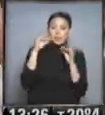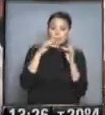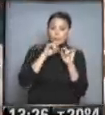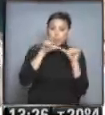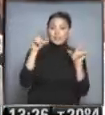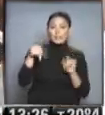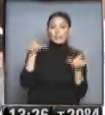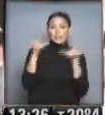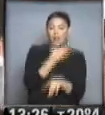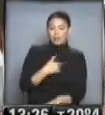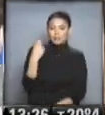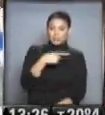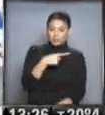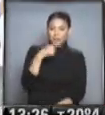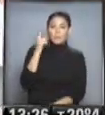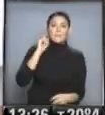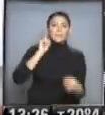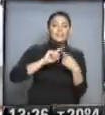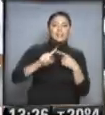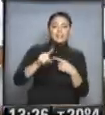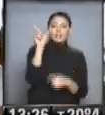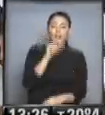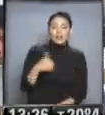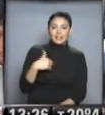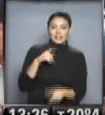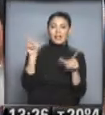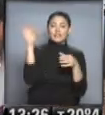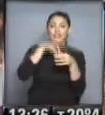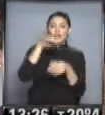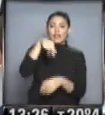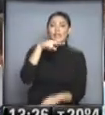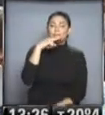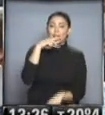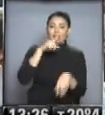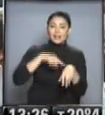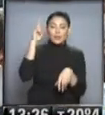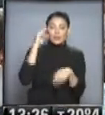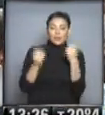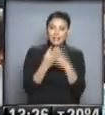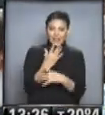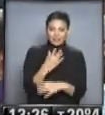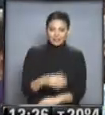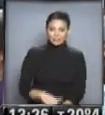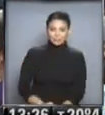como ustedes saben la televisión pública da en vivo para todo el país los sorteos de procrear será este viernes a partir de las 9 de la mañana